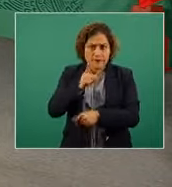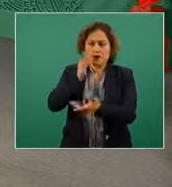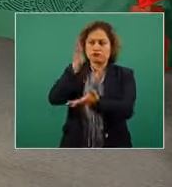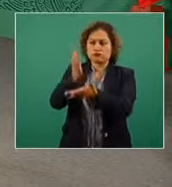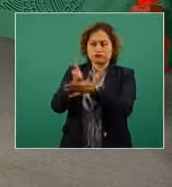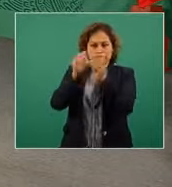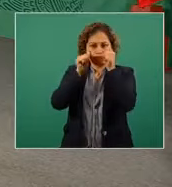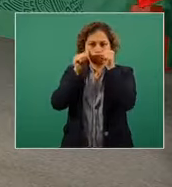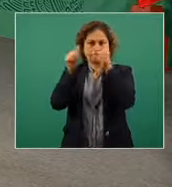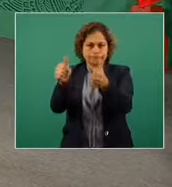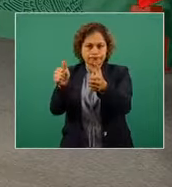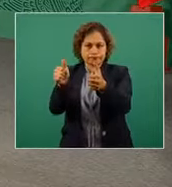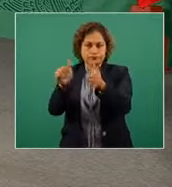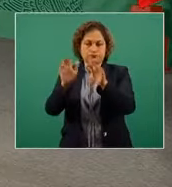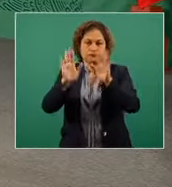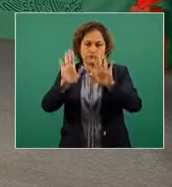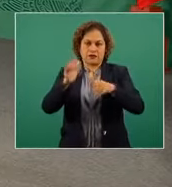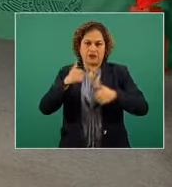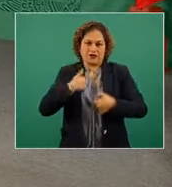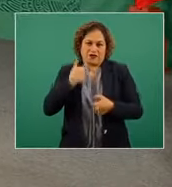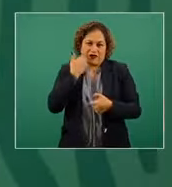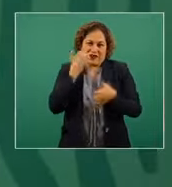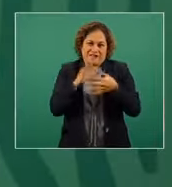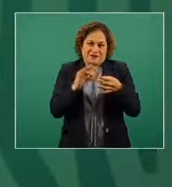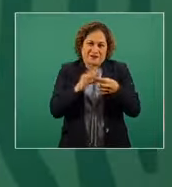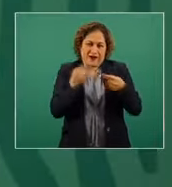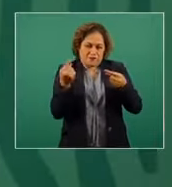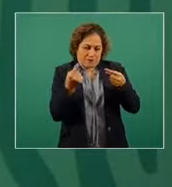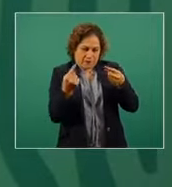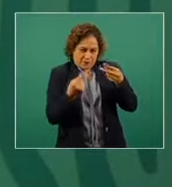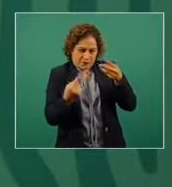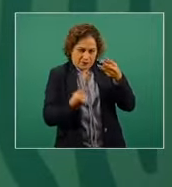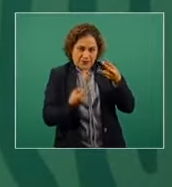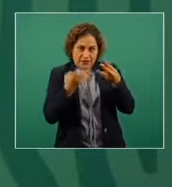mencionar sobre estos asuntos que